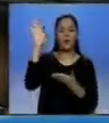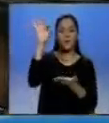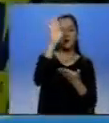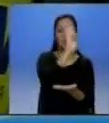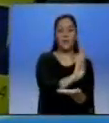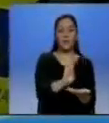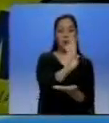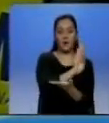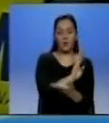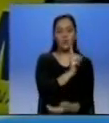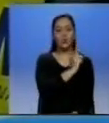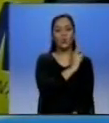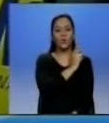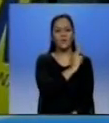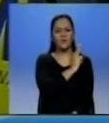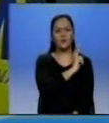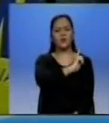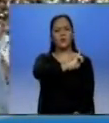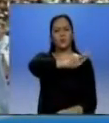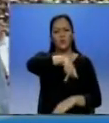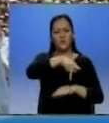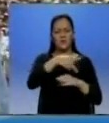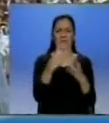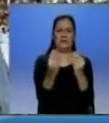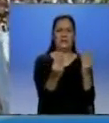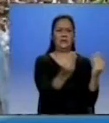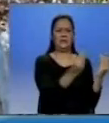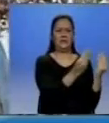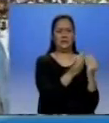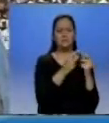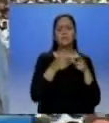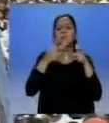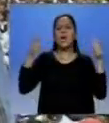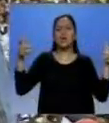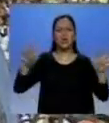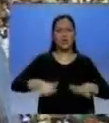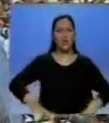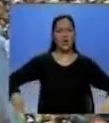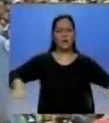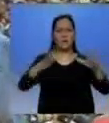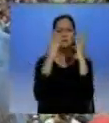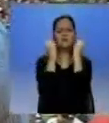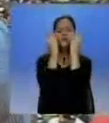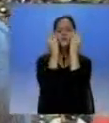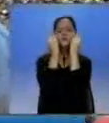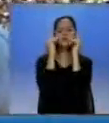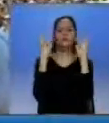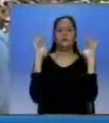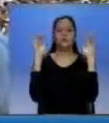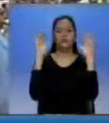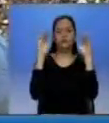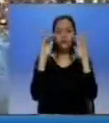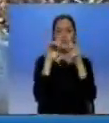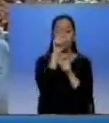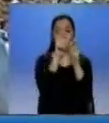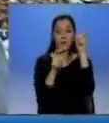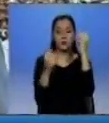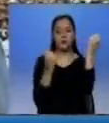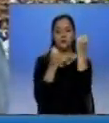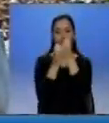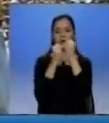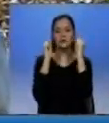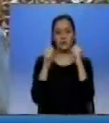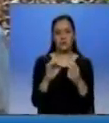barriales, universitarios y profesionales. Está concentrada la amplia mayoría, la gran mayoría de ciudadanos que buscan realmente y que apoyan un